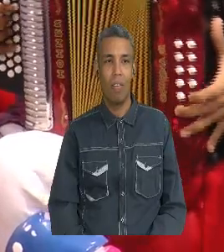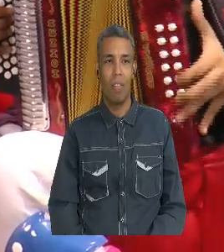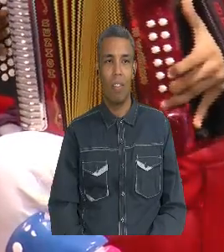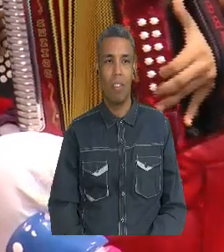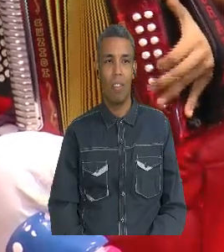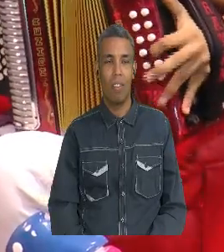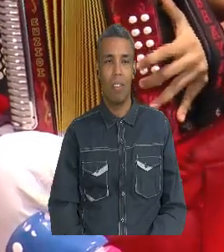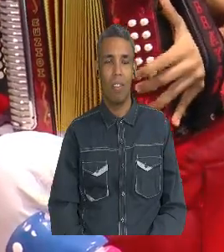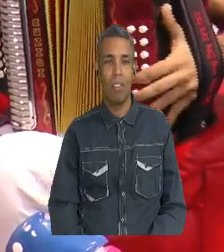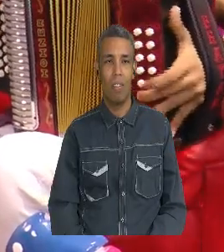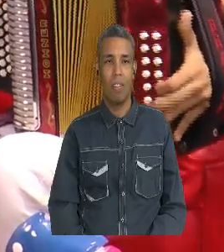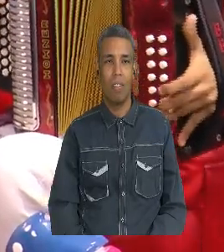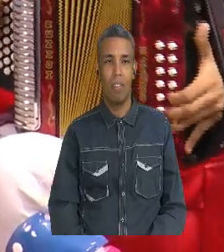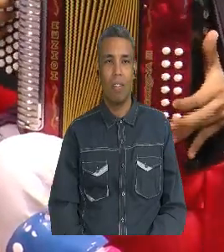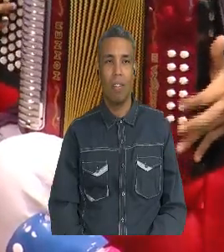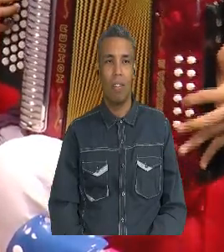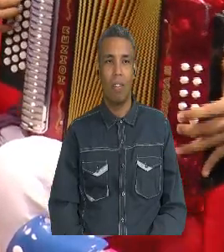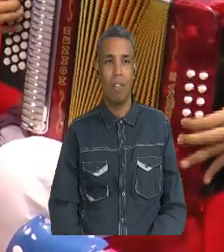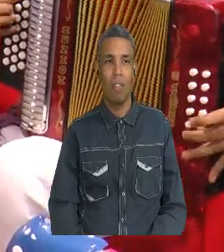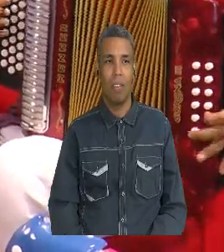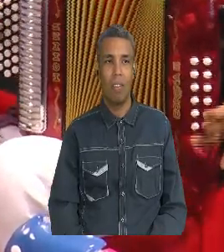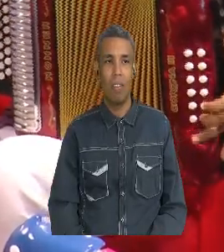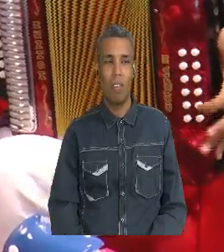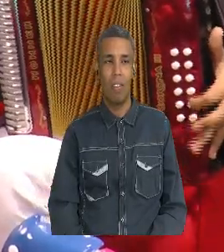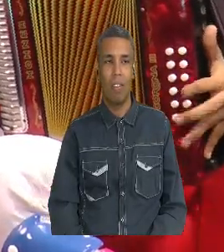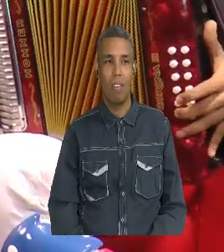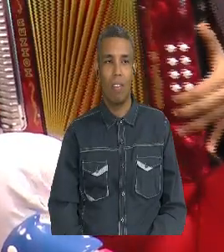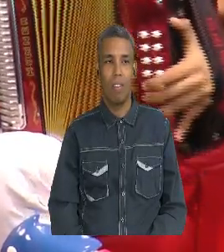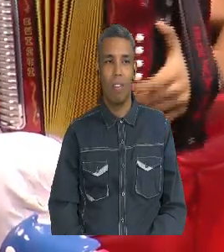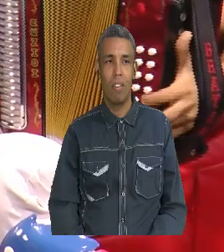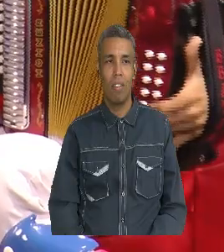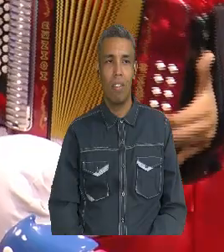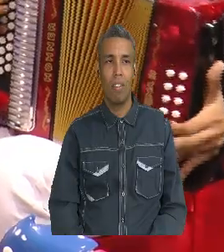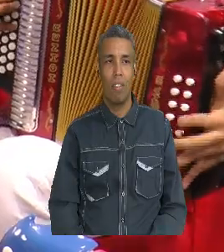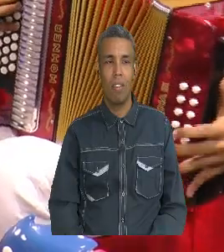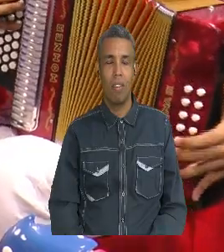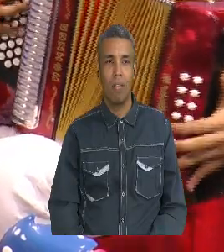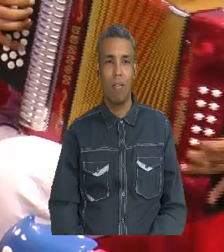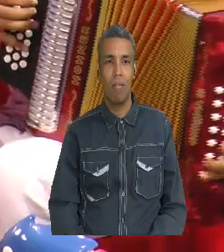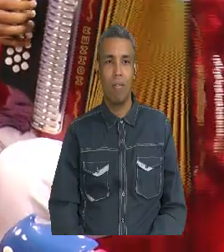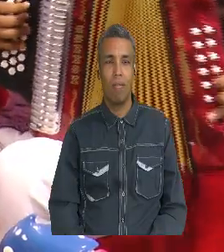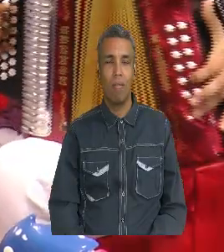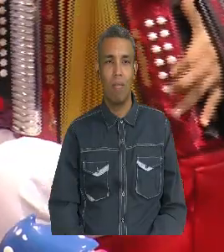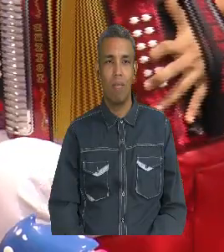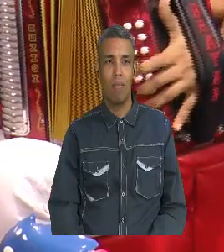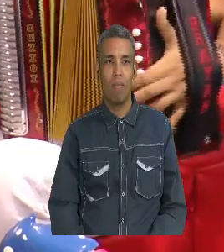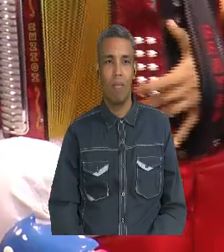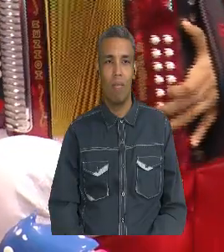Salí bueno el muchacho.